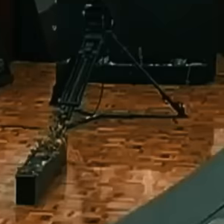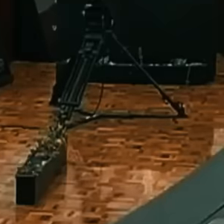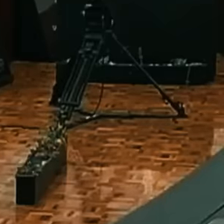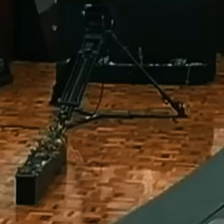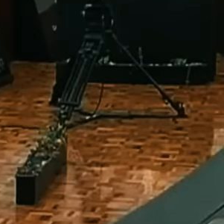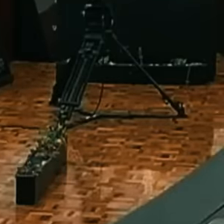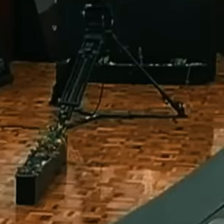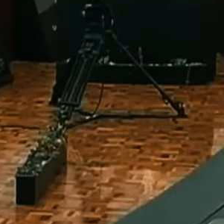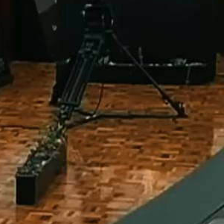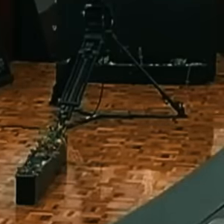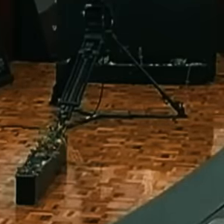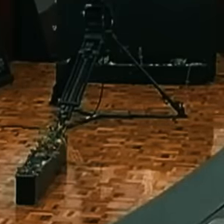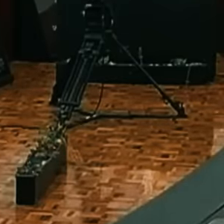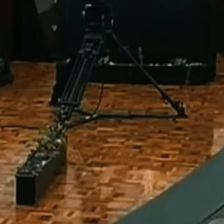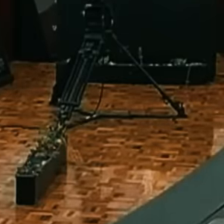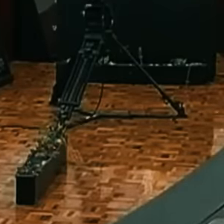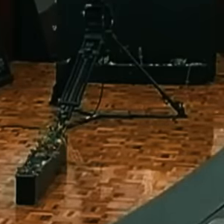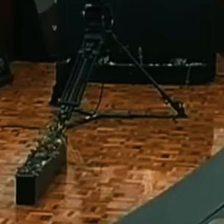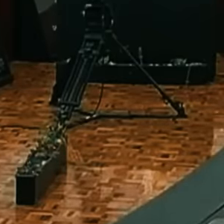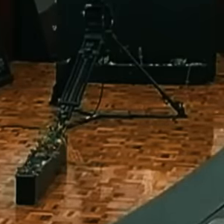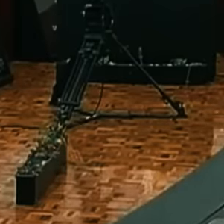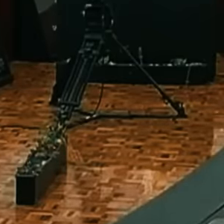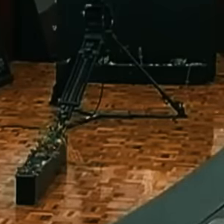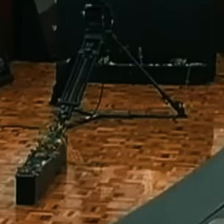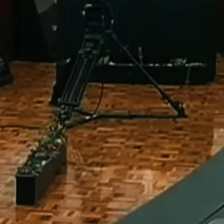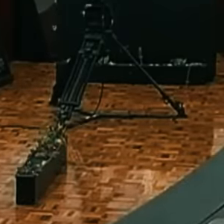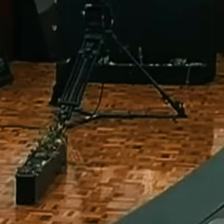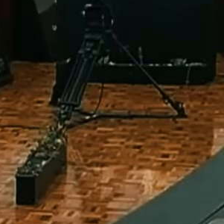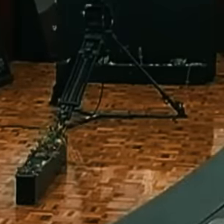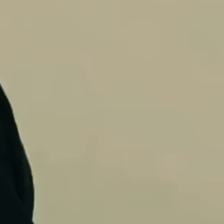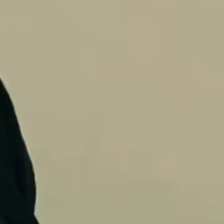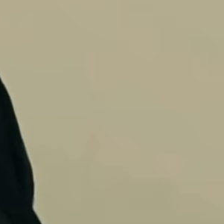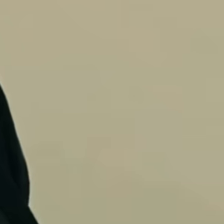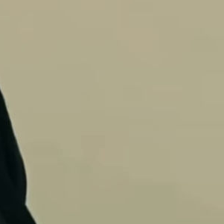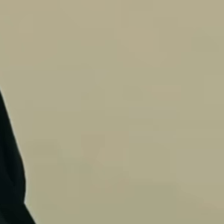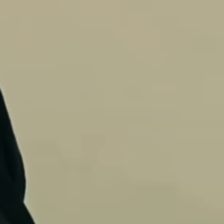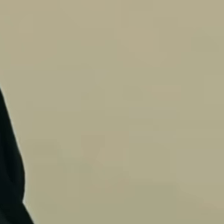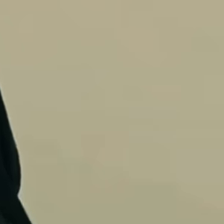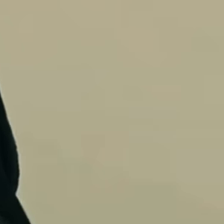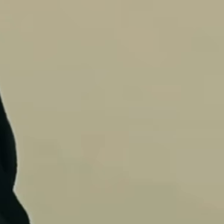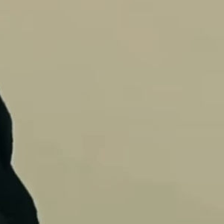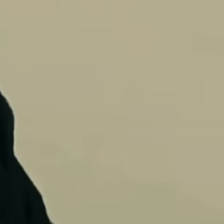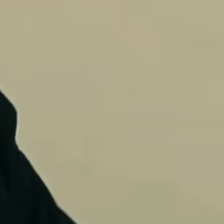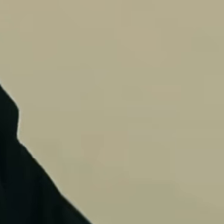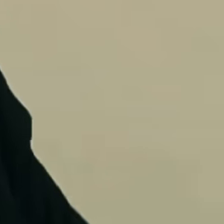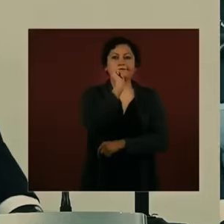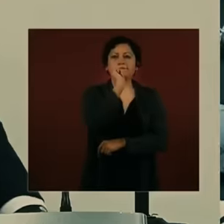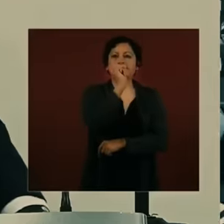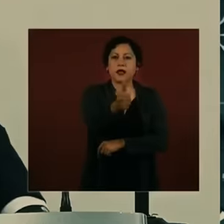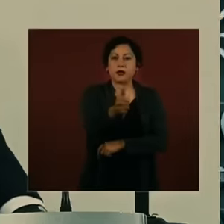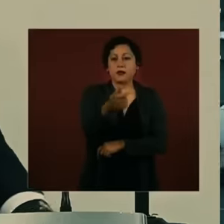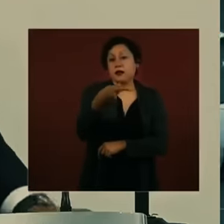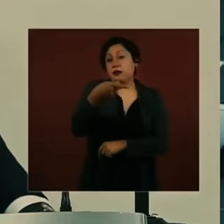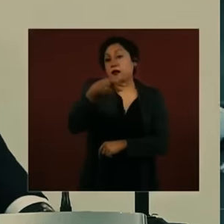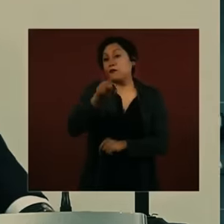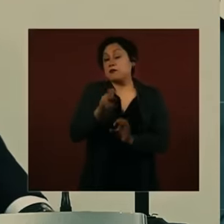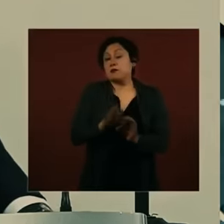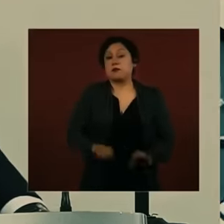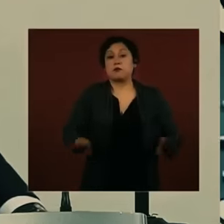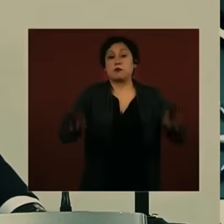No ocultar nada, absolutamente. Solo no mentir.